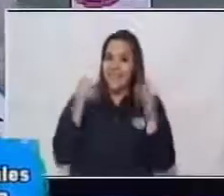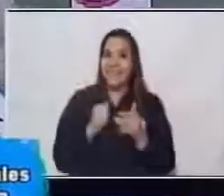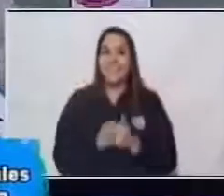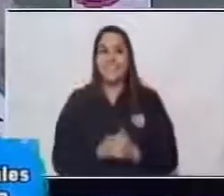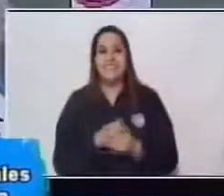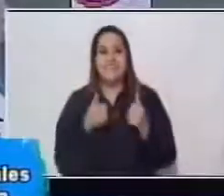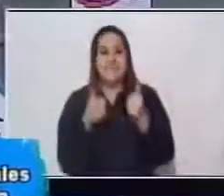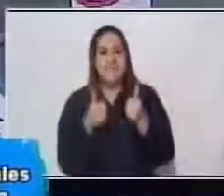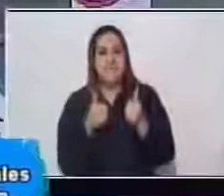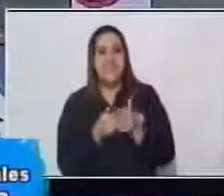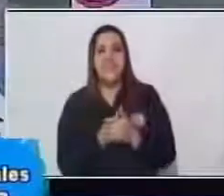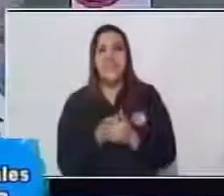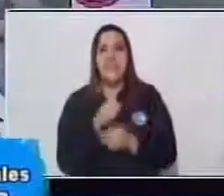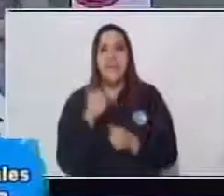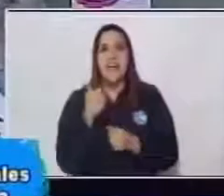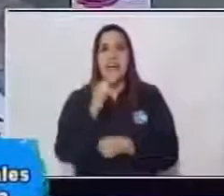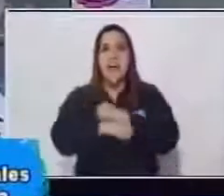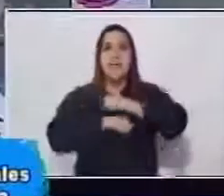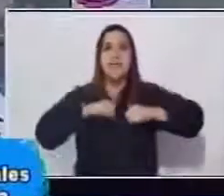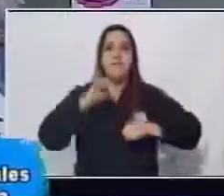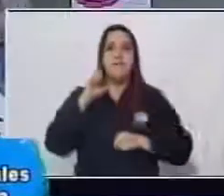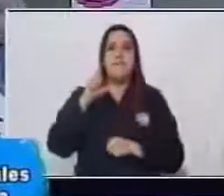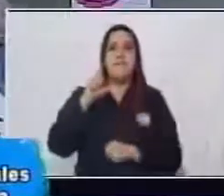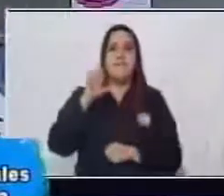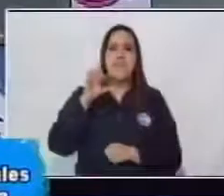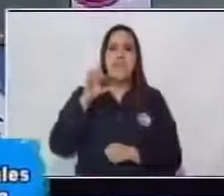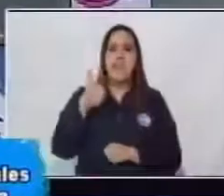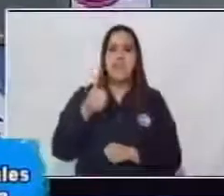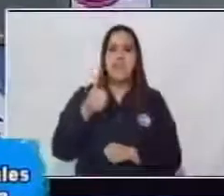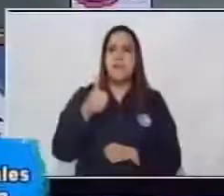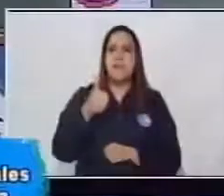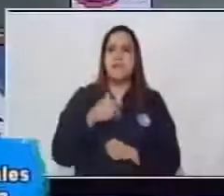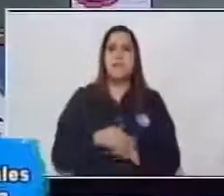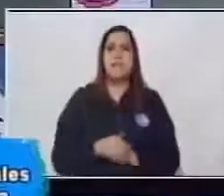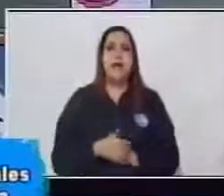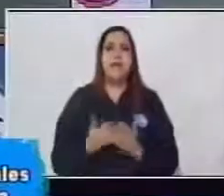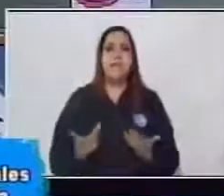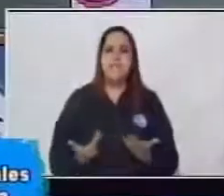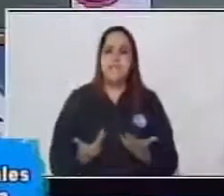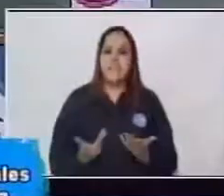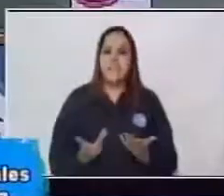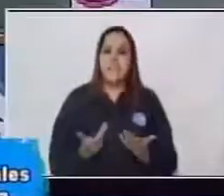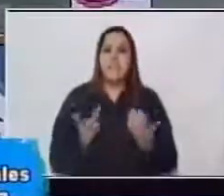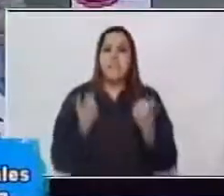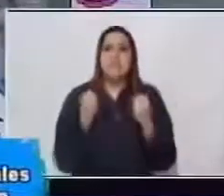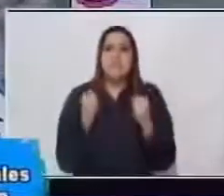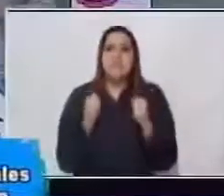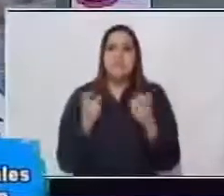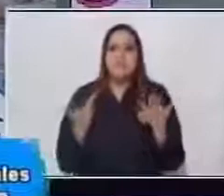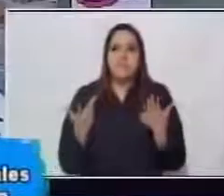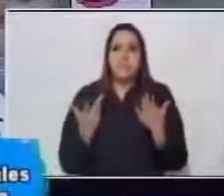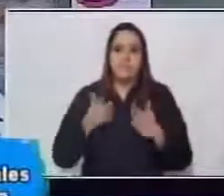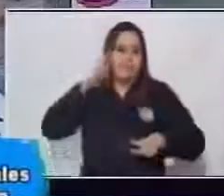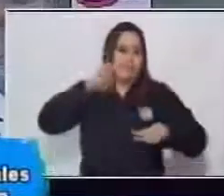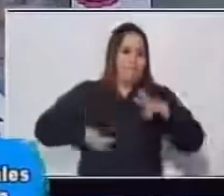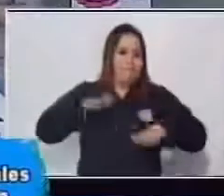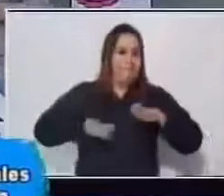Aplaudir, muy bien. Felpa, hagámoslo un poco más rápido, ¿de acuerdo? Felpa. ¿Qué tenemos que hacer en